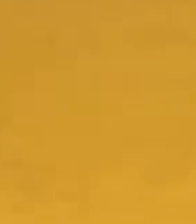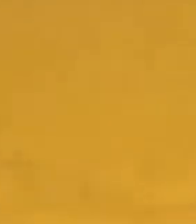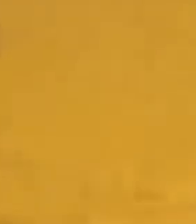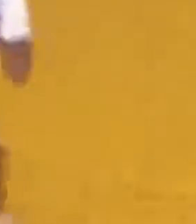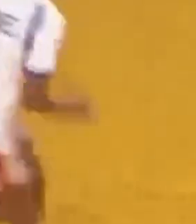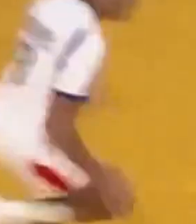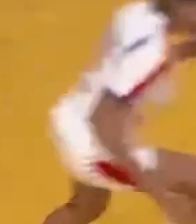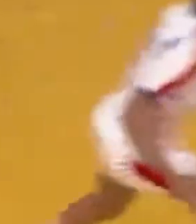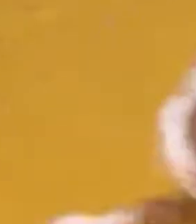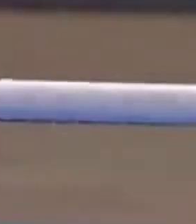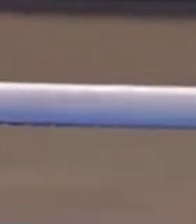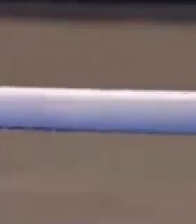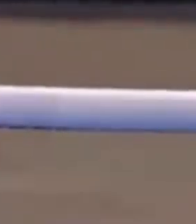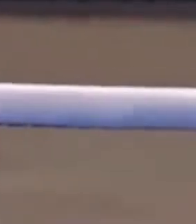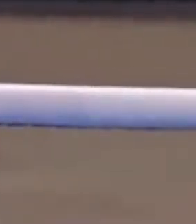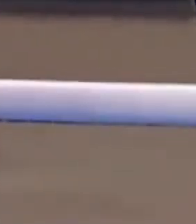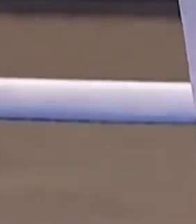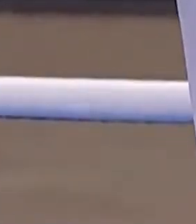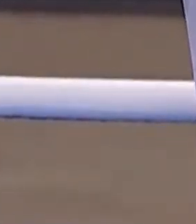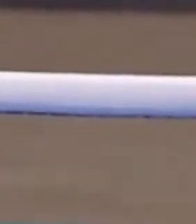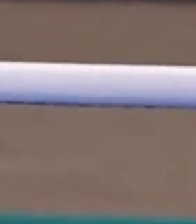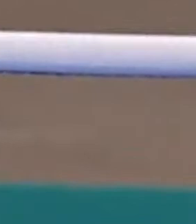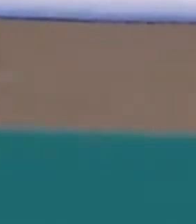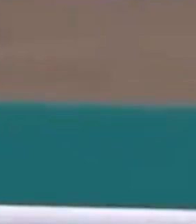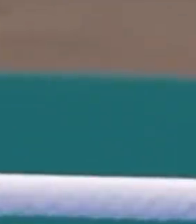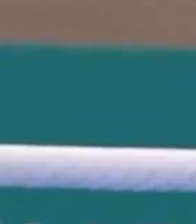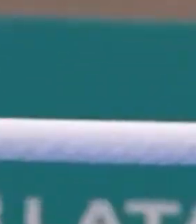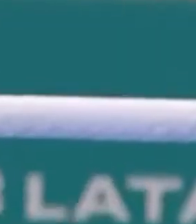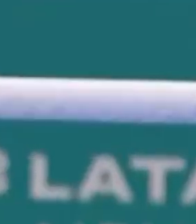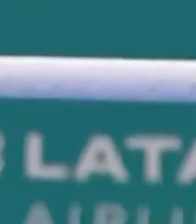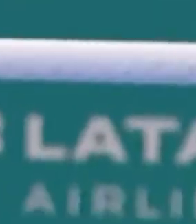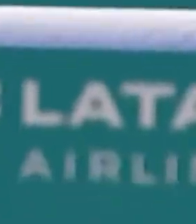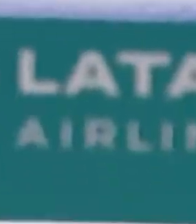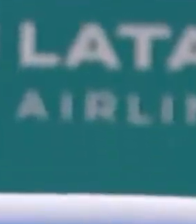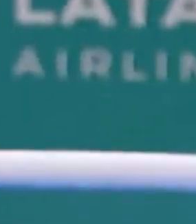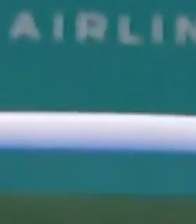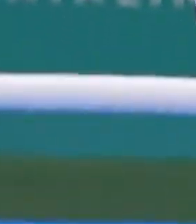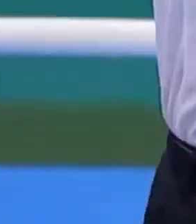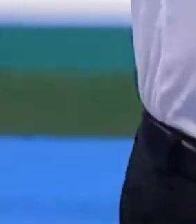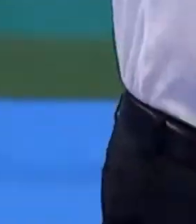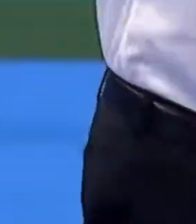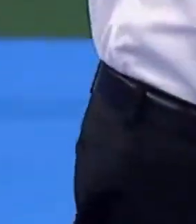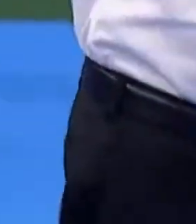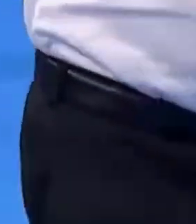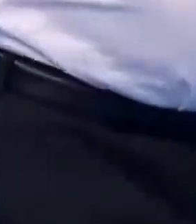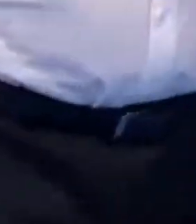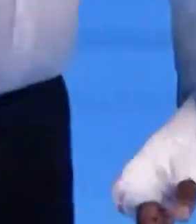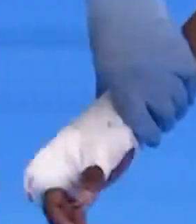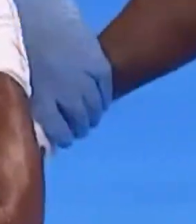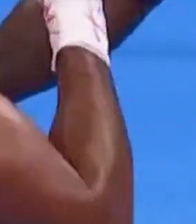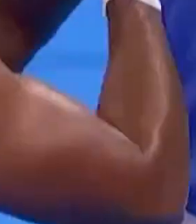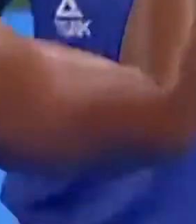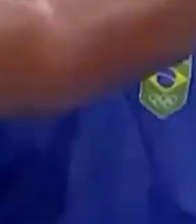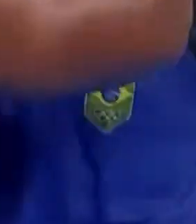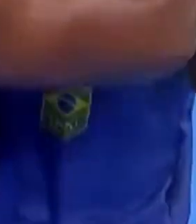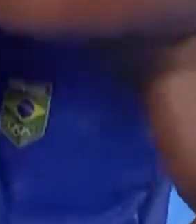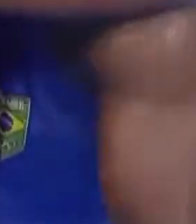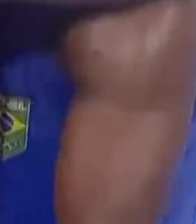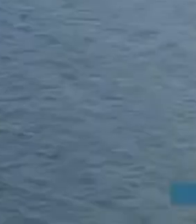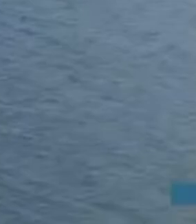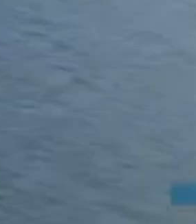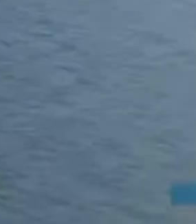melodía. Tan solo quiero que sepas. Hay otra medalla de oro para Cuba. Se tiene tu